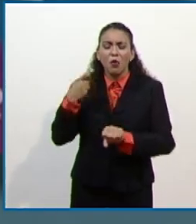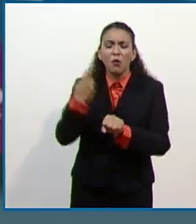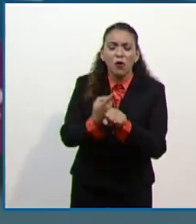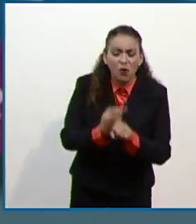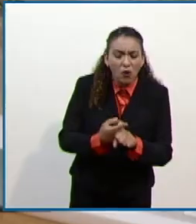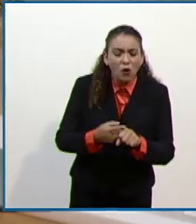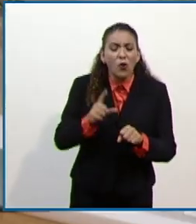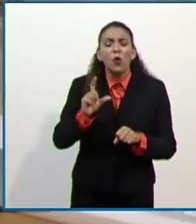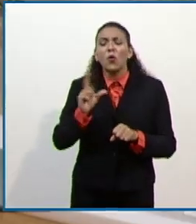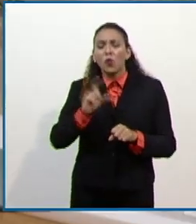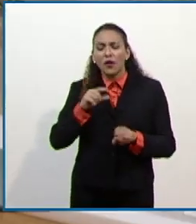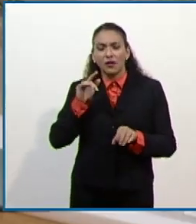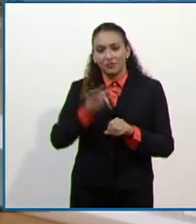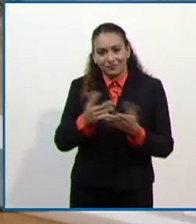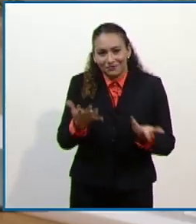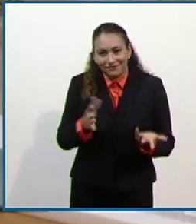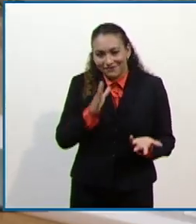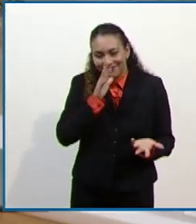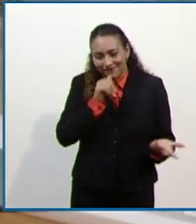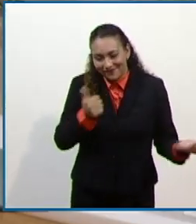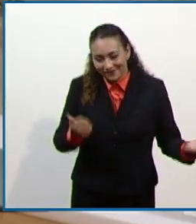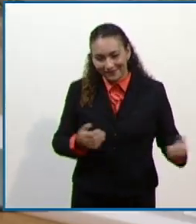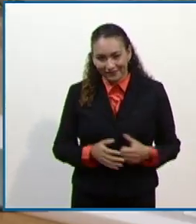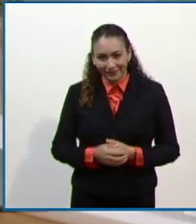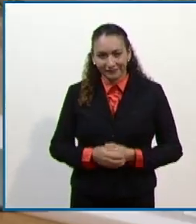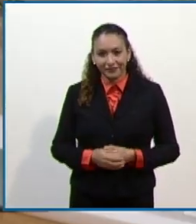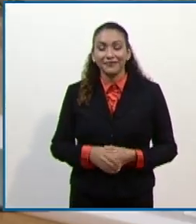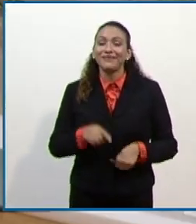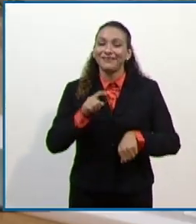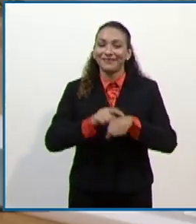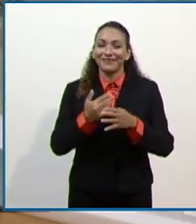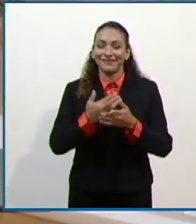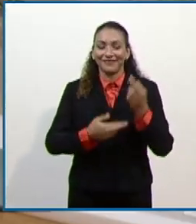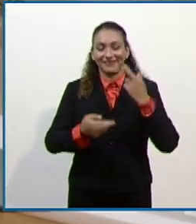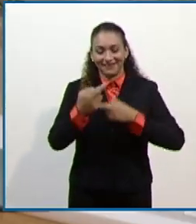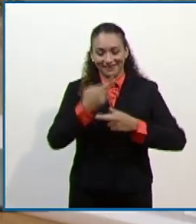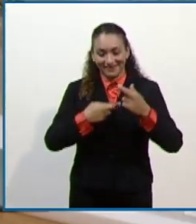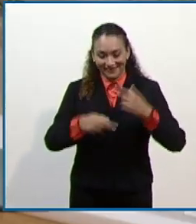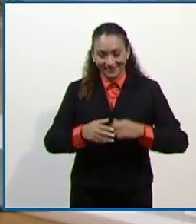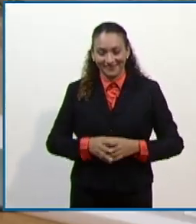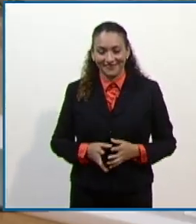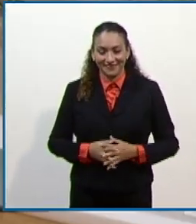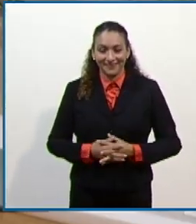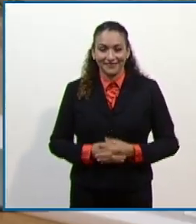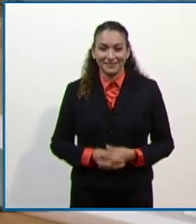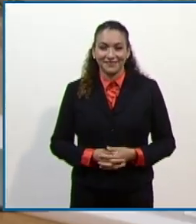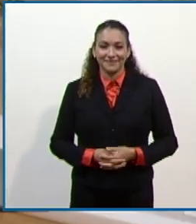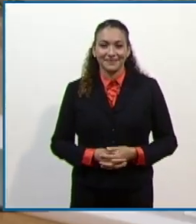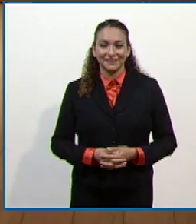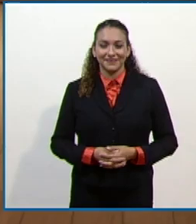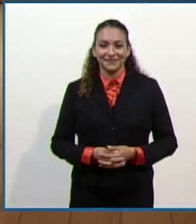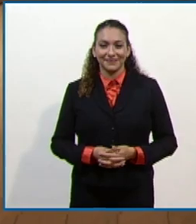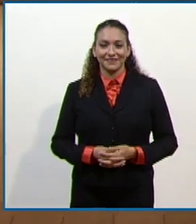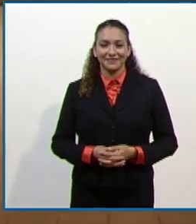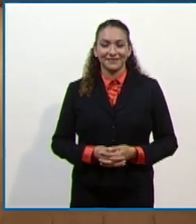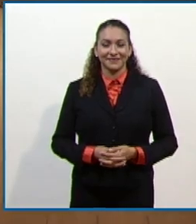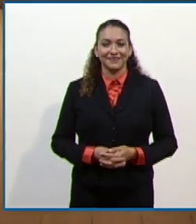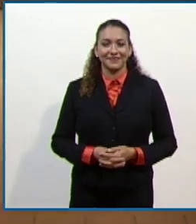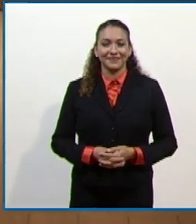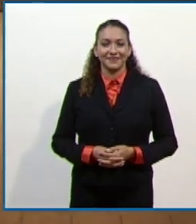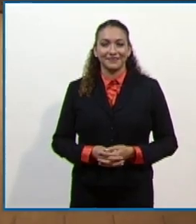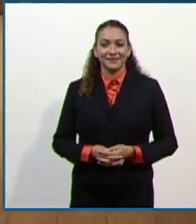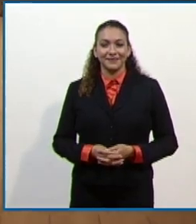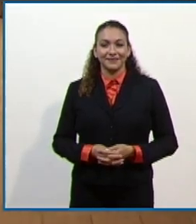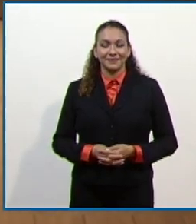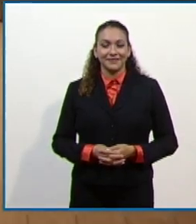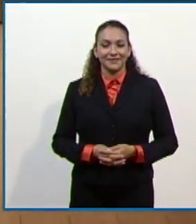ejemplo. Es momento de hacer una pausa, pero regresamos con más noticias a corte informativo. No se vayan.